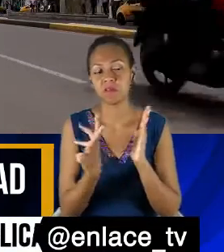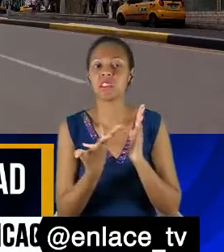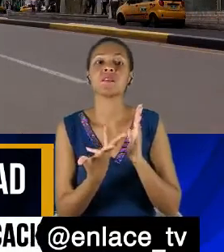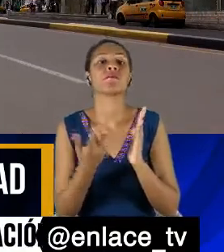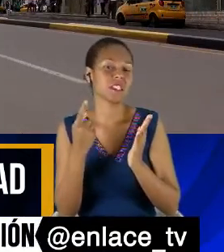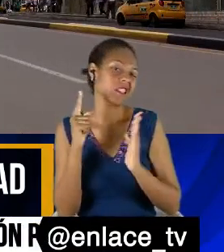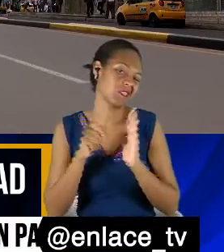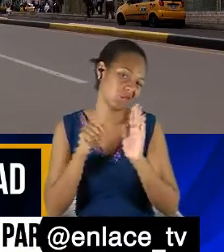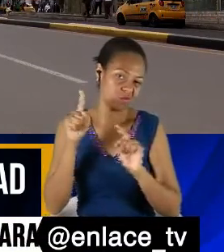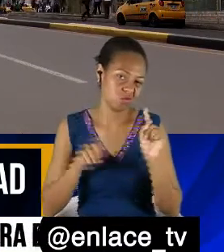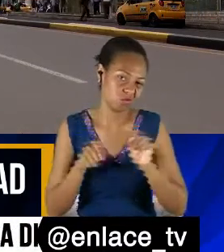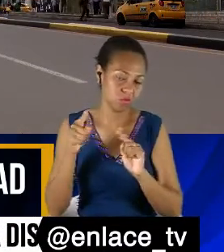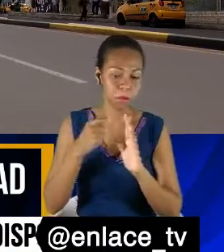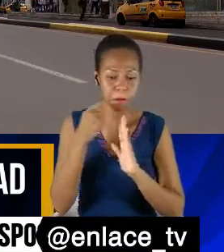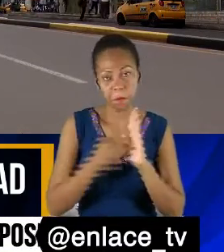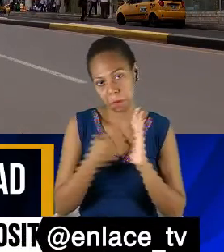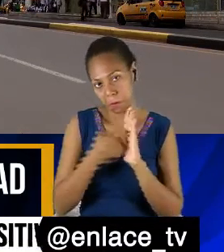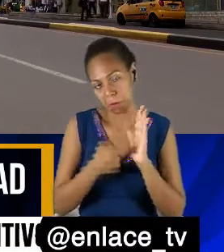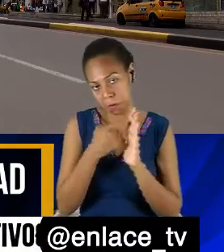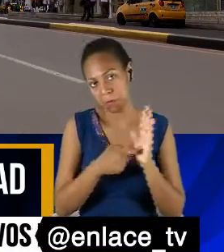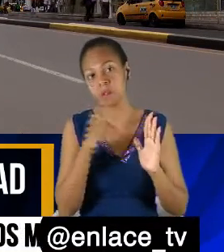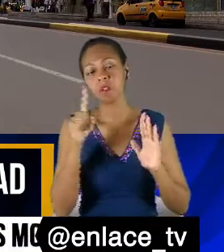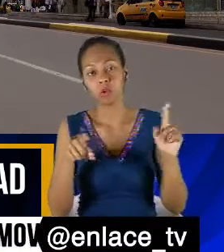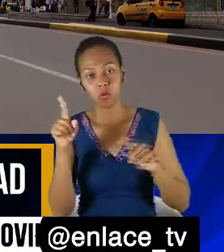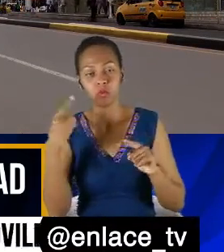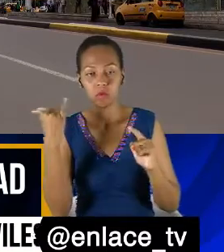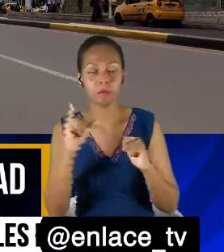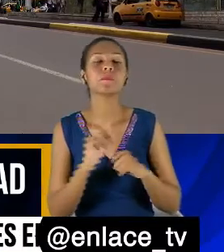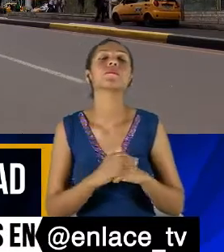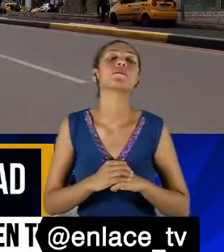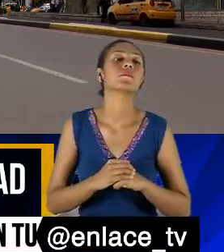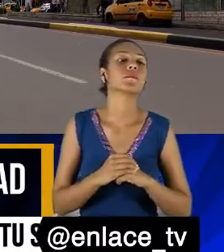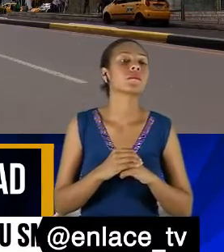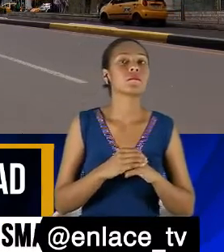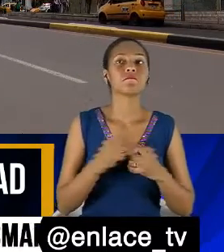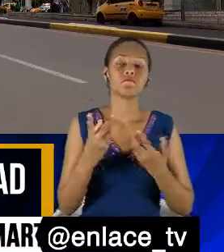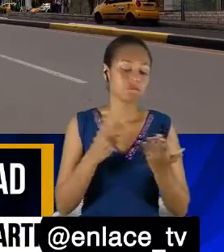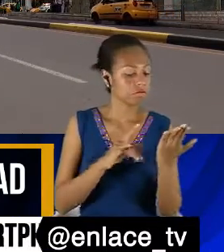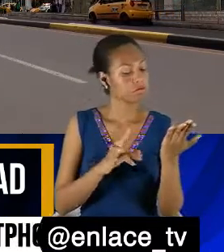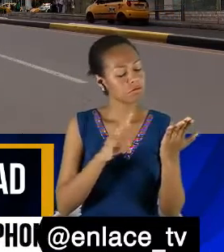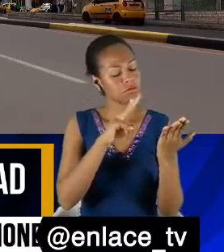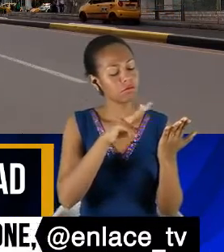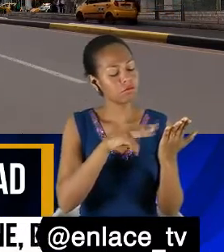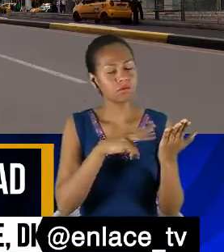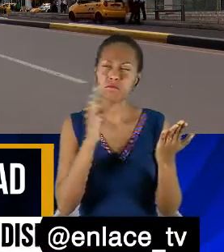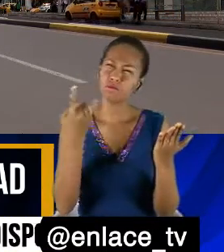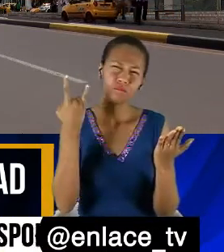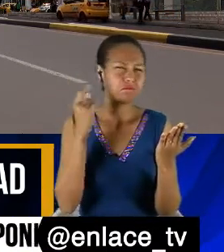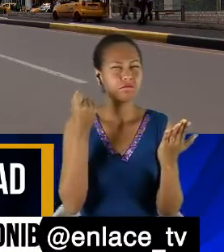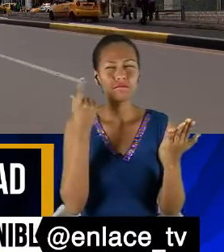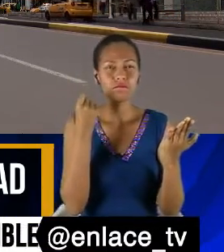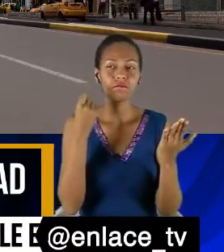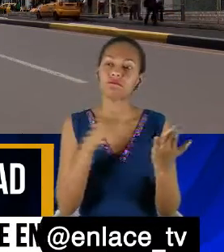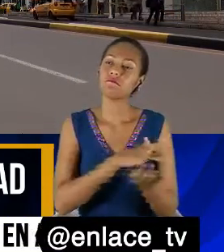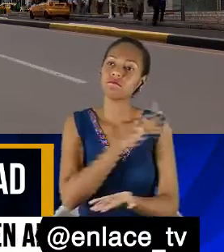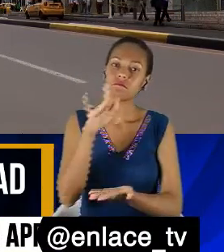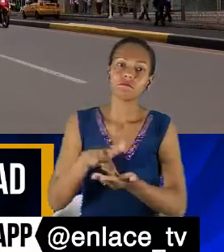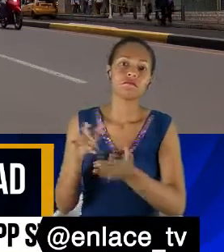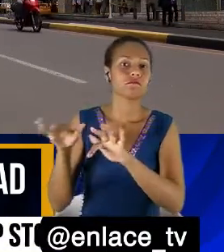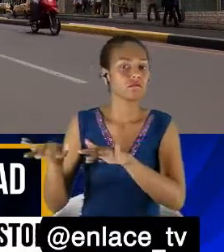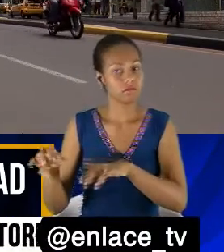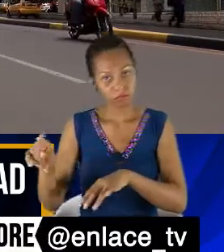también en estos, y acudir a la Secretaría de Gobierno cualquier inquietud y no dejar para última